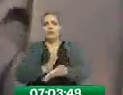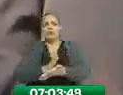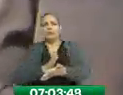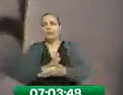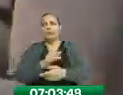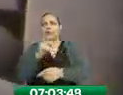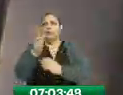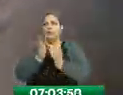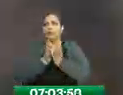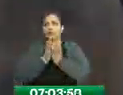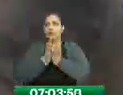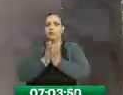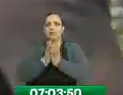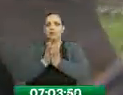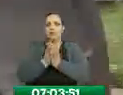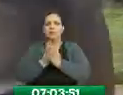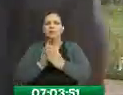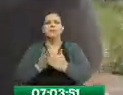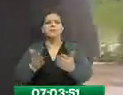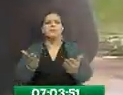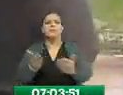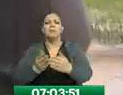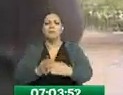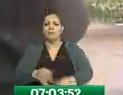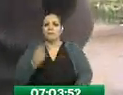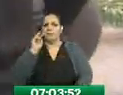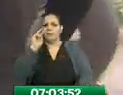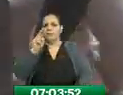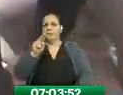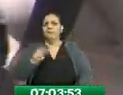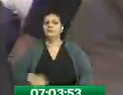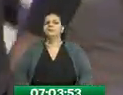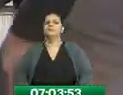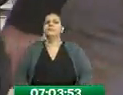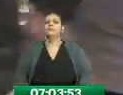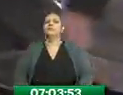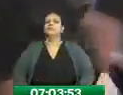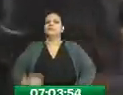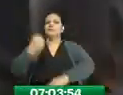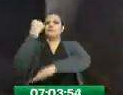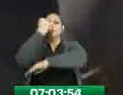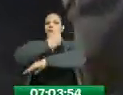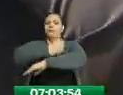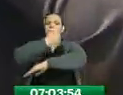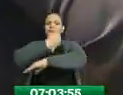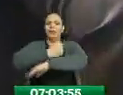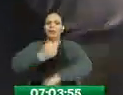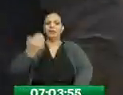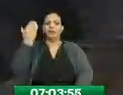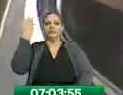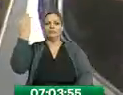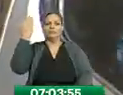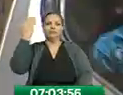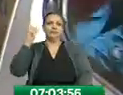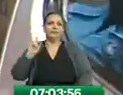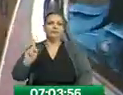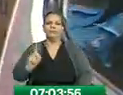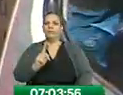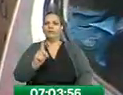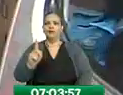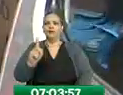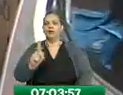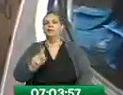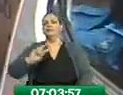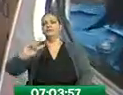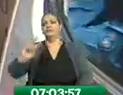Gracias, señores. Gracias. La parroquia Pascuales en Guayaquil recibió la ayuda municipal. Hasta el lugar, la alcaldesa, el vicealcalde y